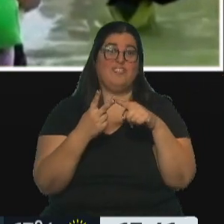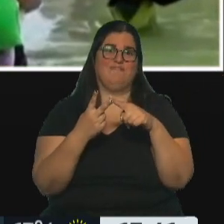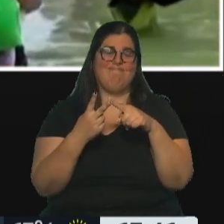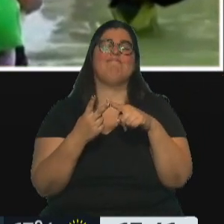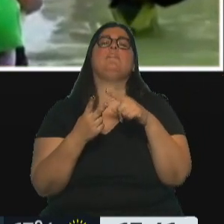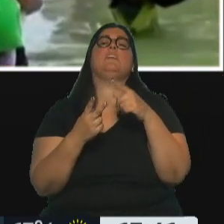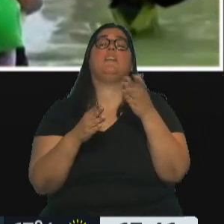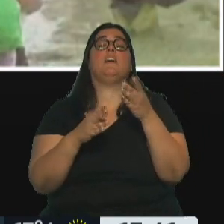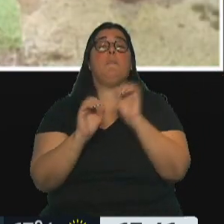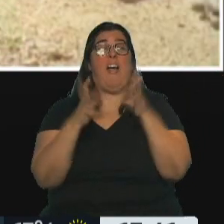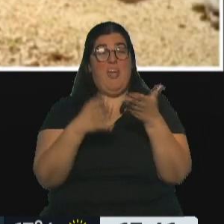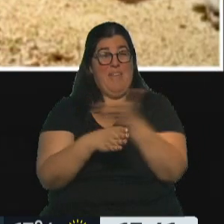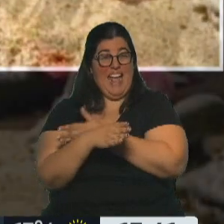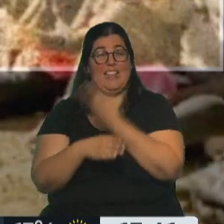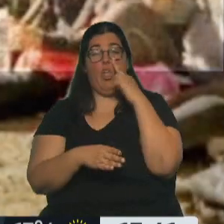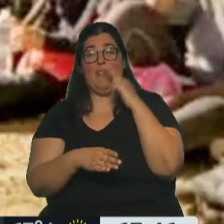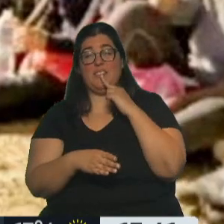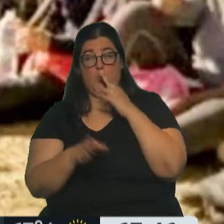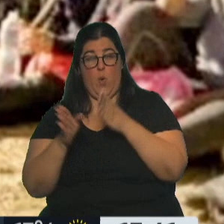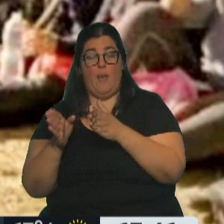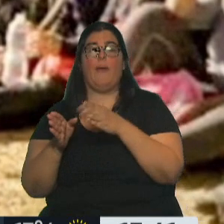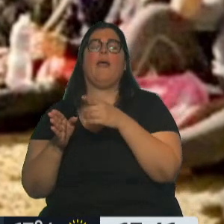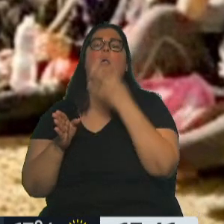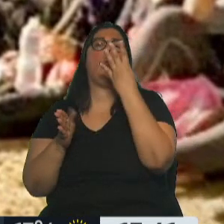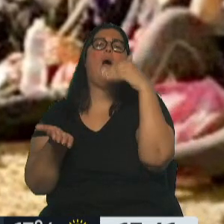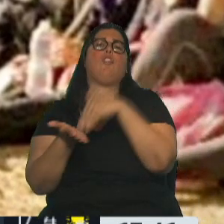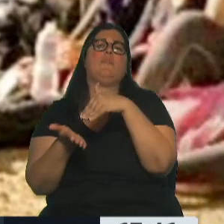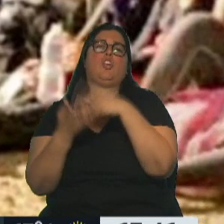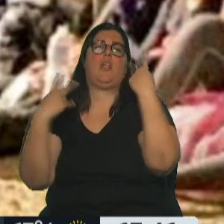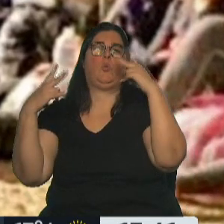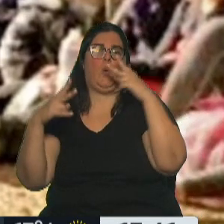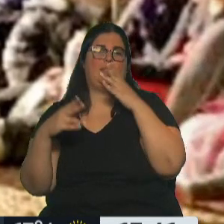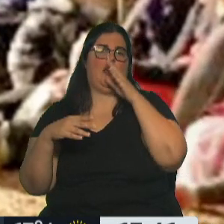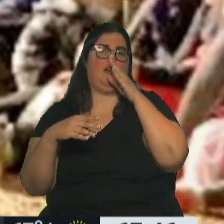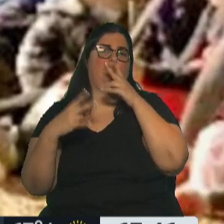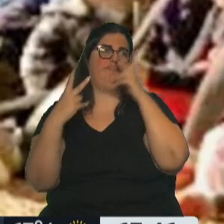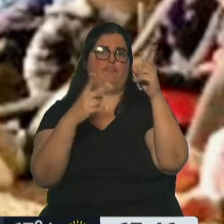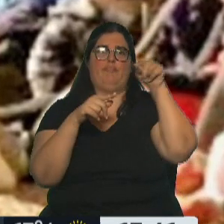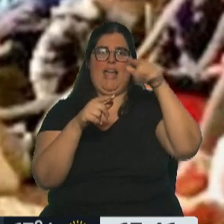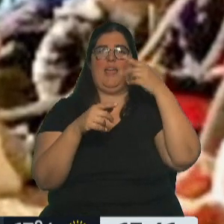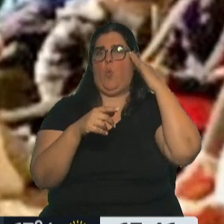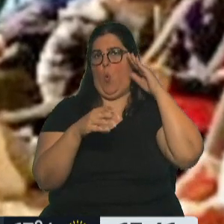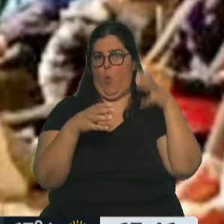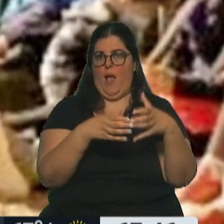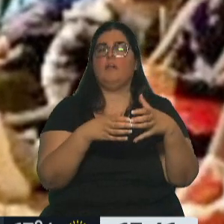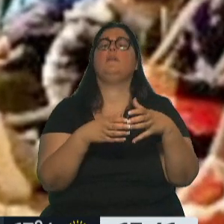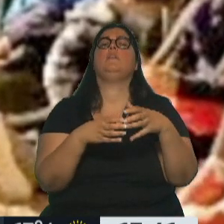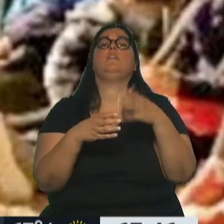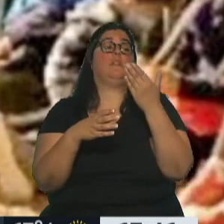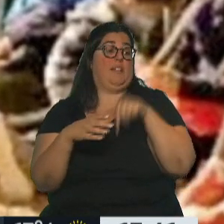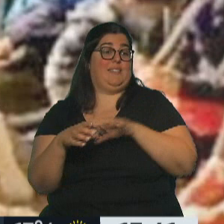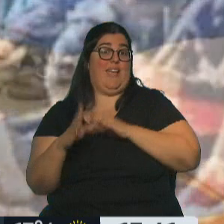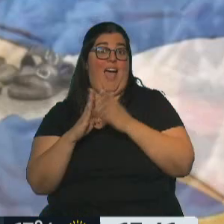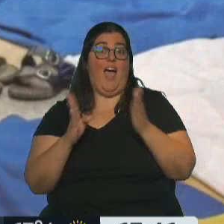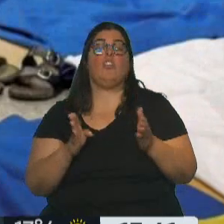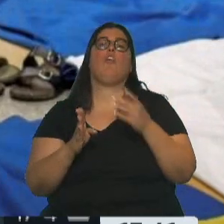en 2019... fueron 4 millones de turistas a la isla. En 2023,